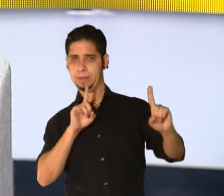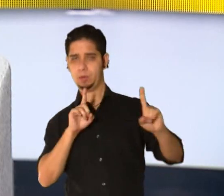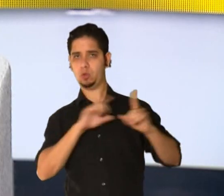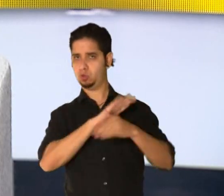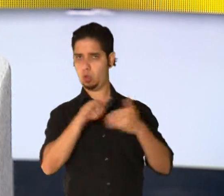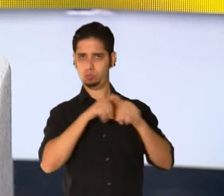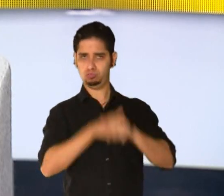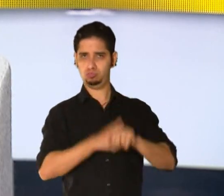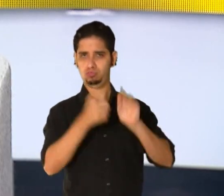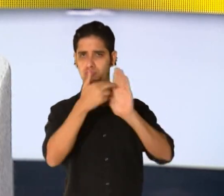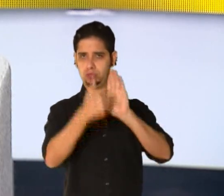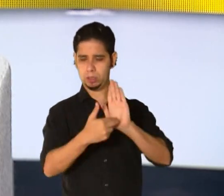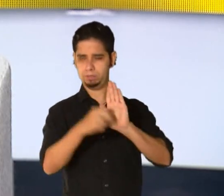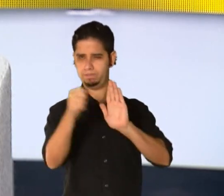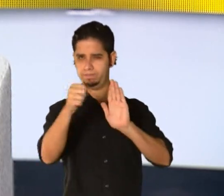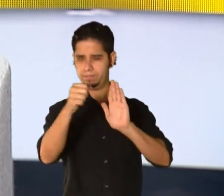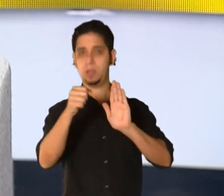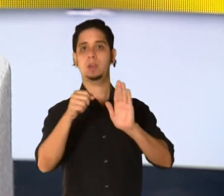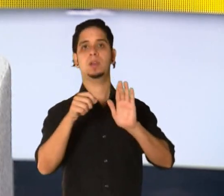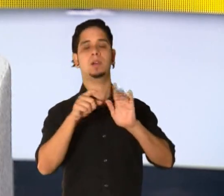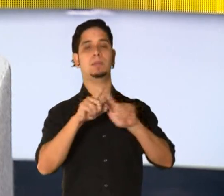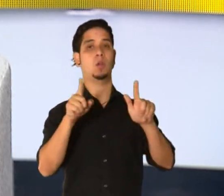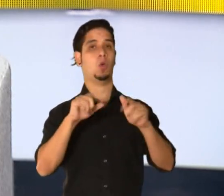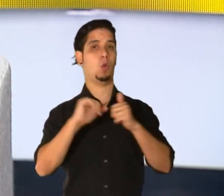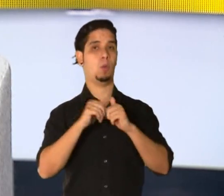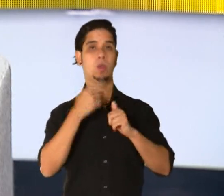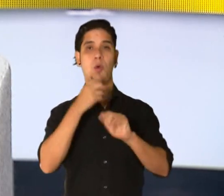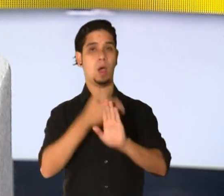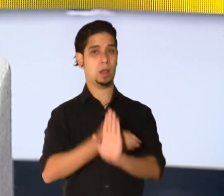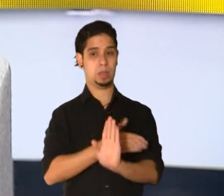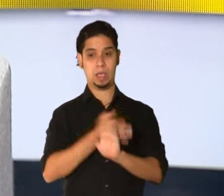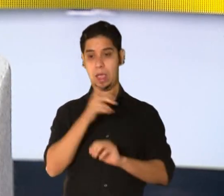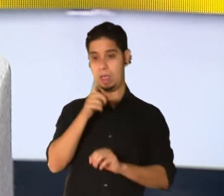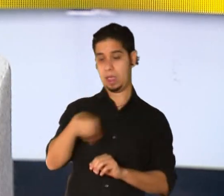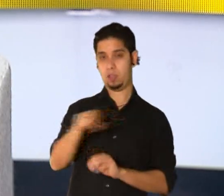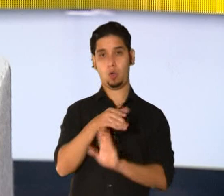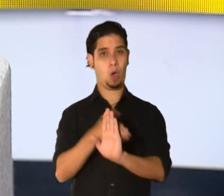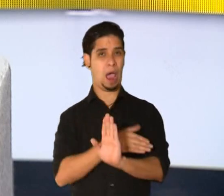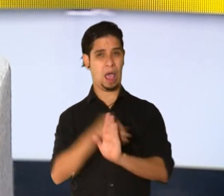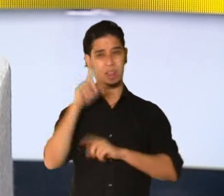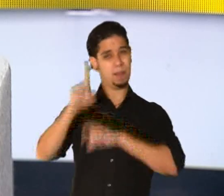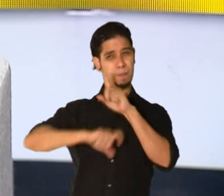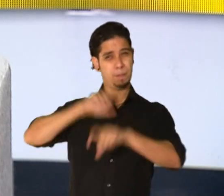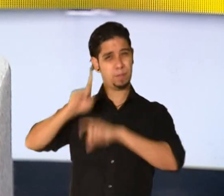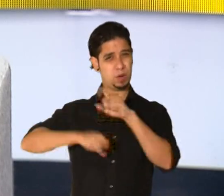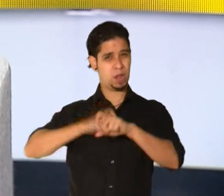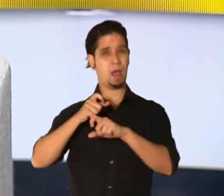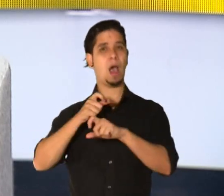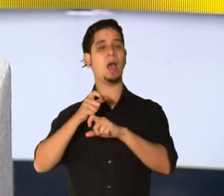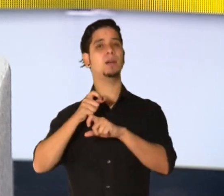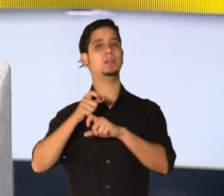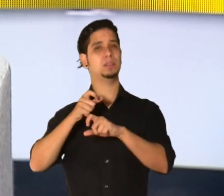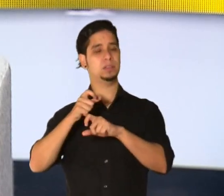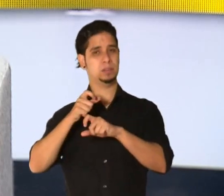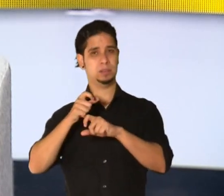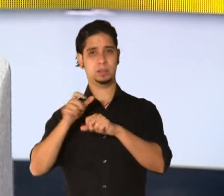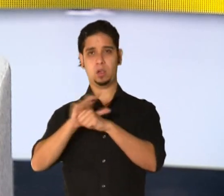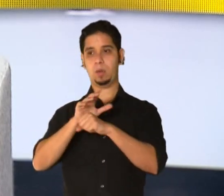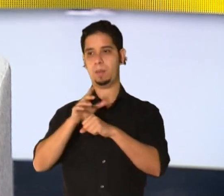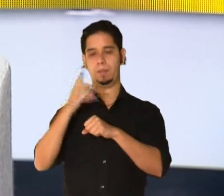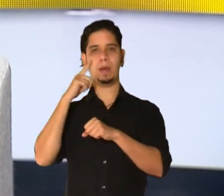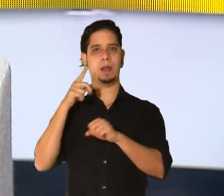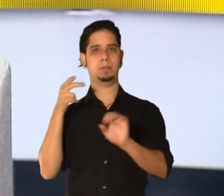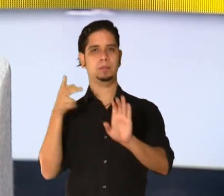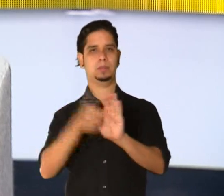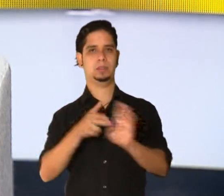eso. Y como dije al principio, todas estas personas ya han tenido una prueba de COVID para poder participar, así que no es